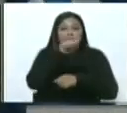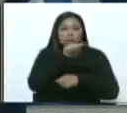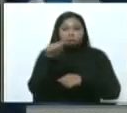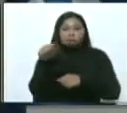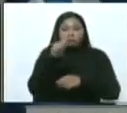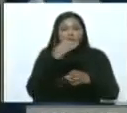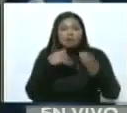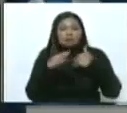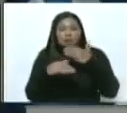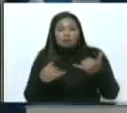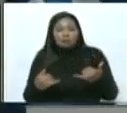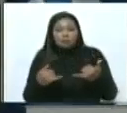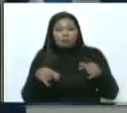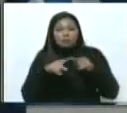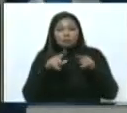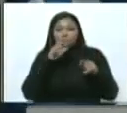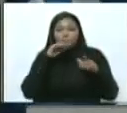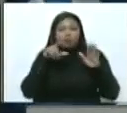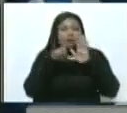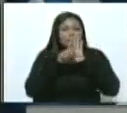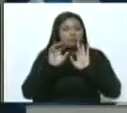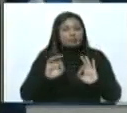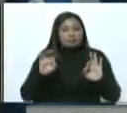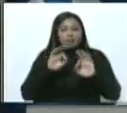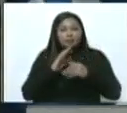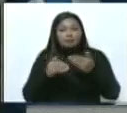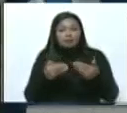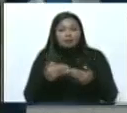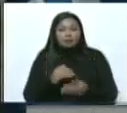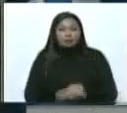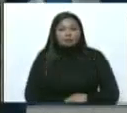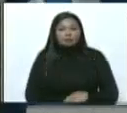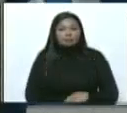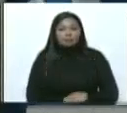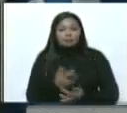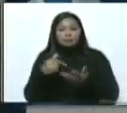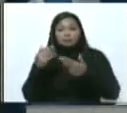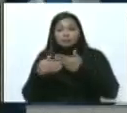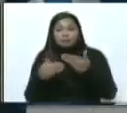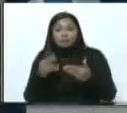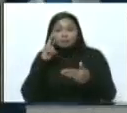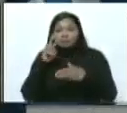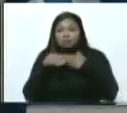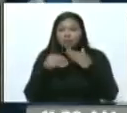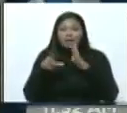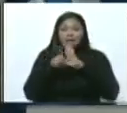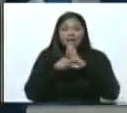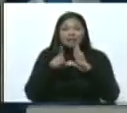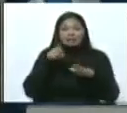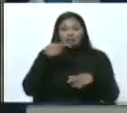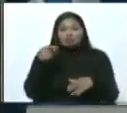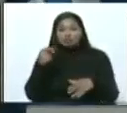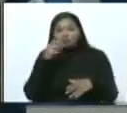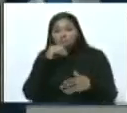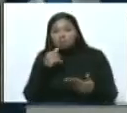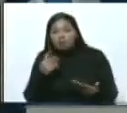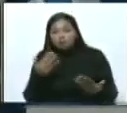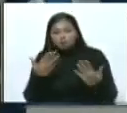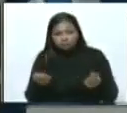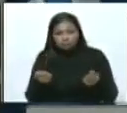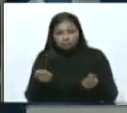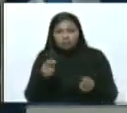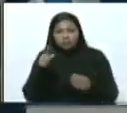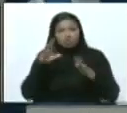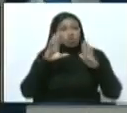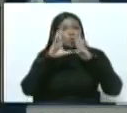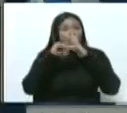transportando ilegalmente un material que presuntamente es legal y no es así. Es